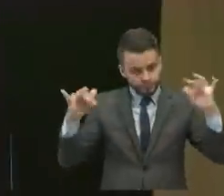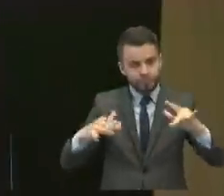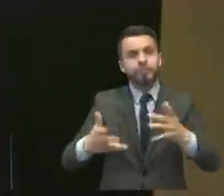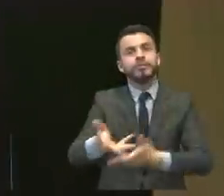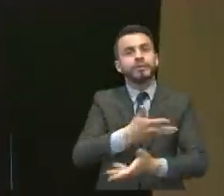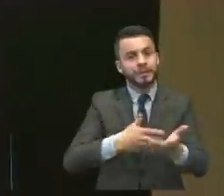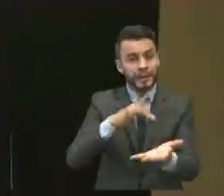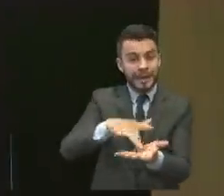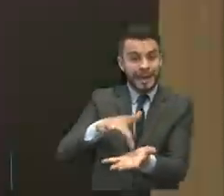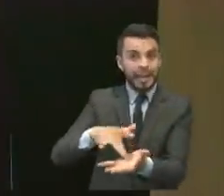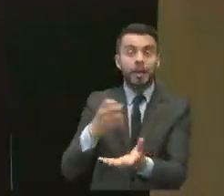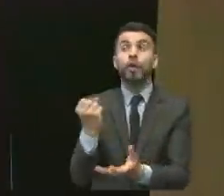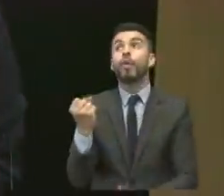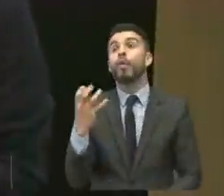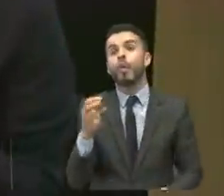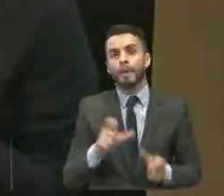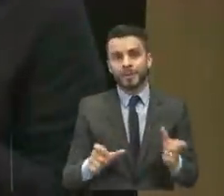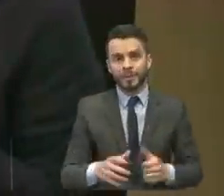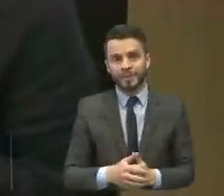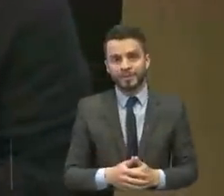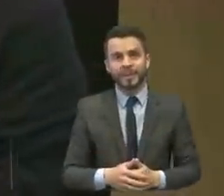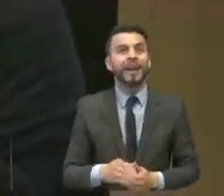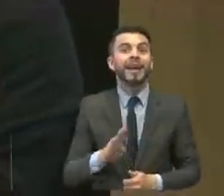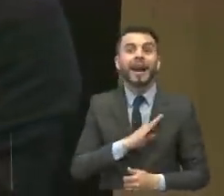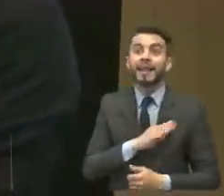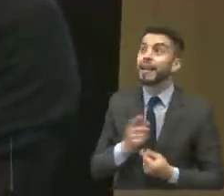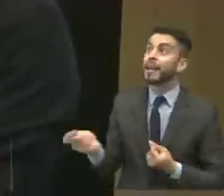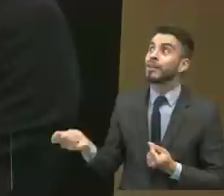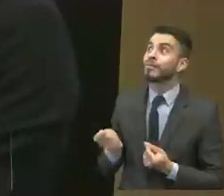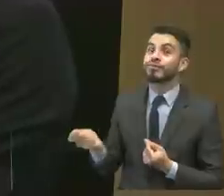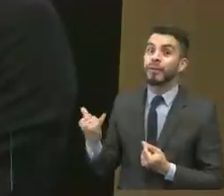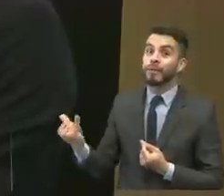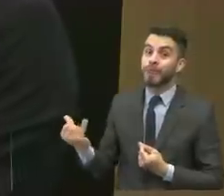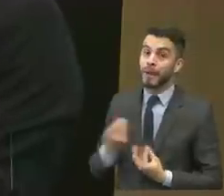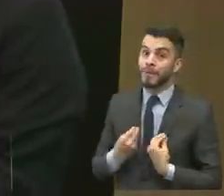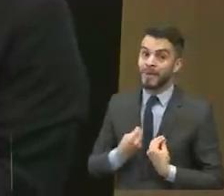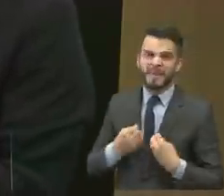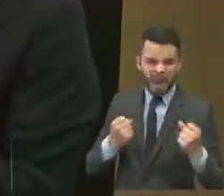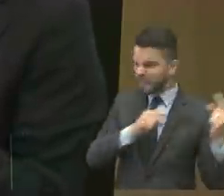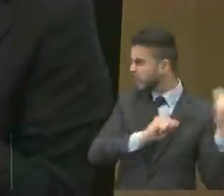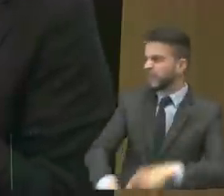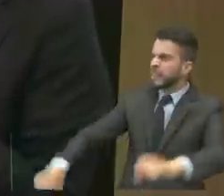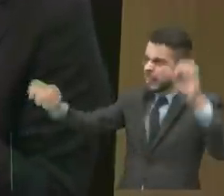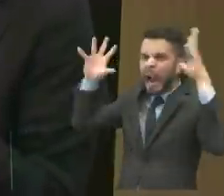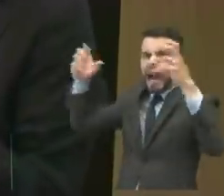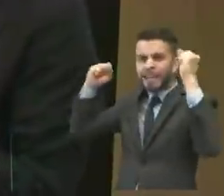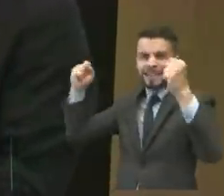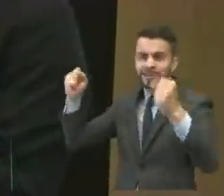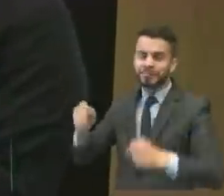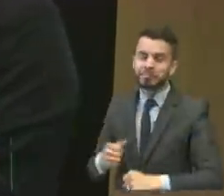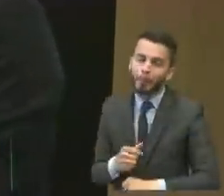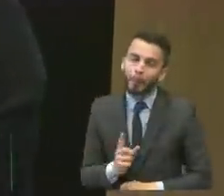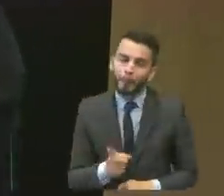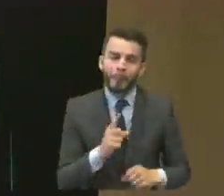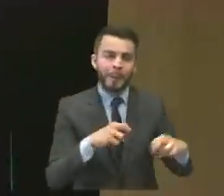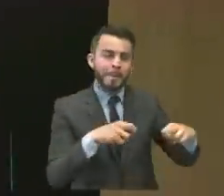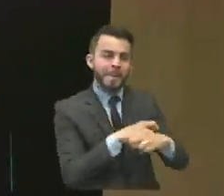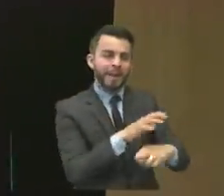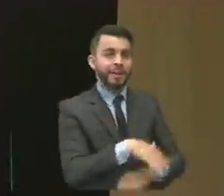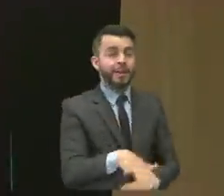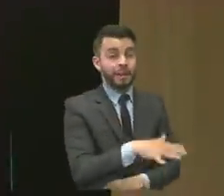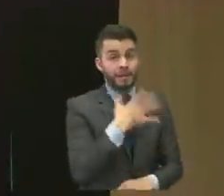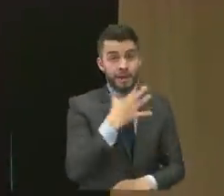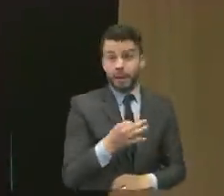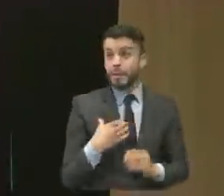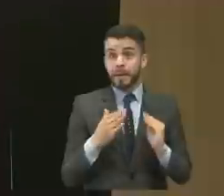con la alcaldesa viviendo ahí un poquito más intensamente usado, razón por la cual le tengo una enorme consideración a mis vecinos. Yo no